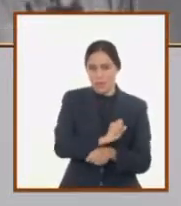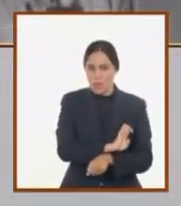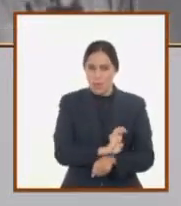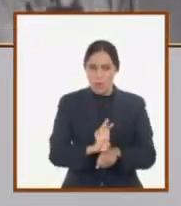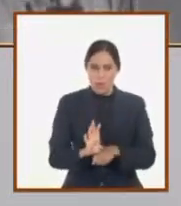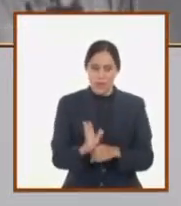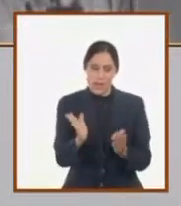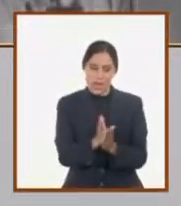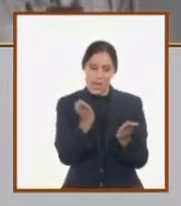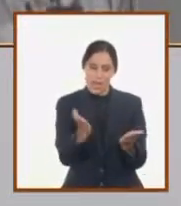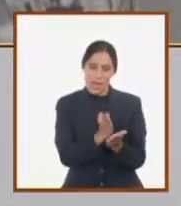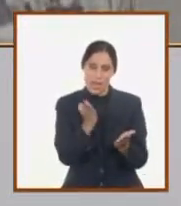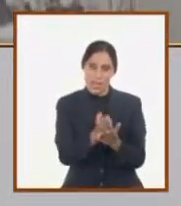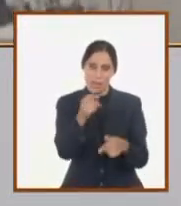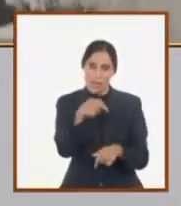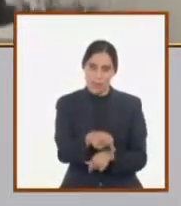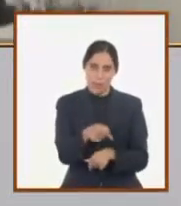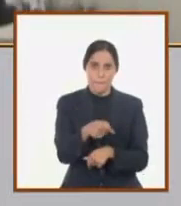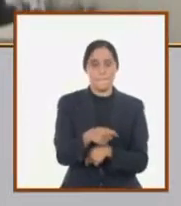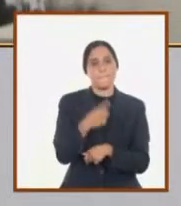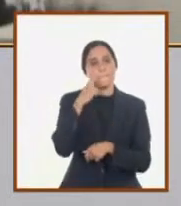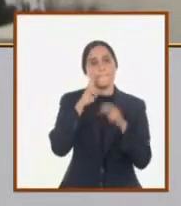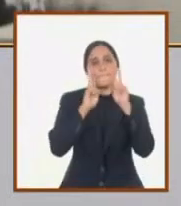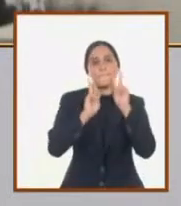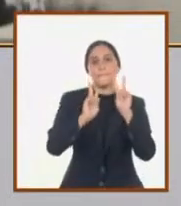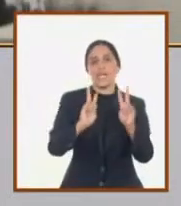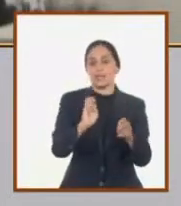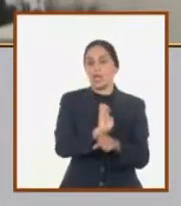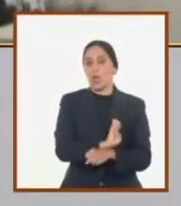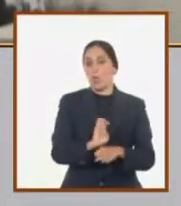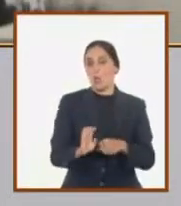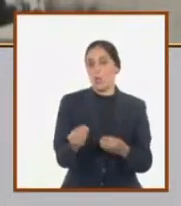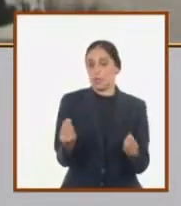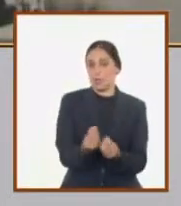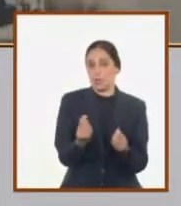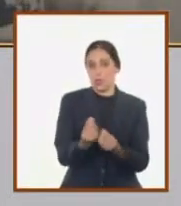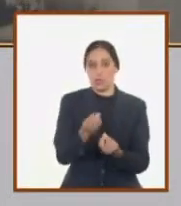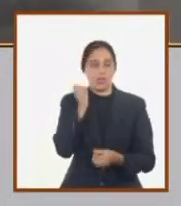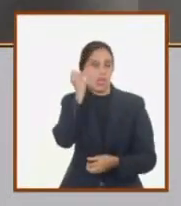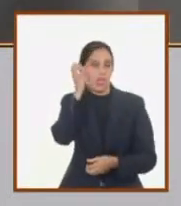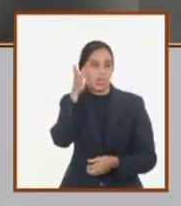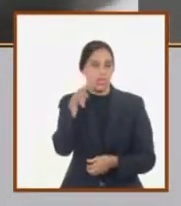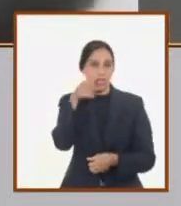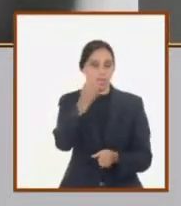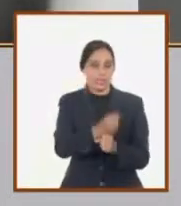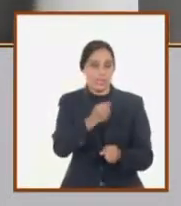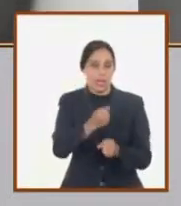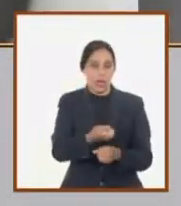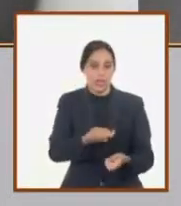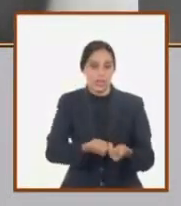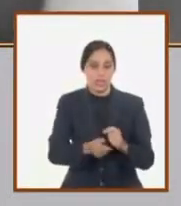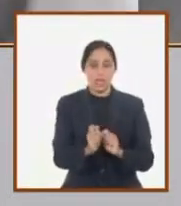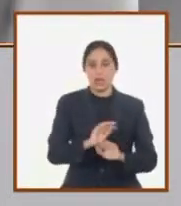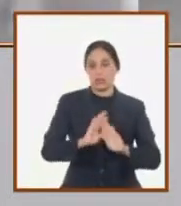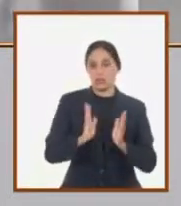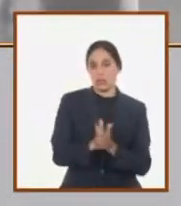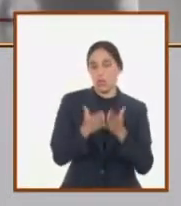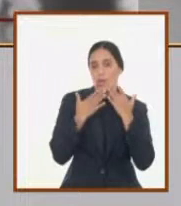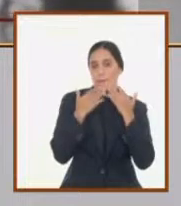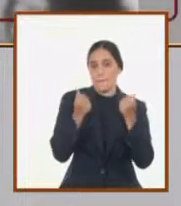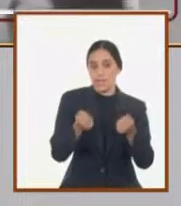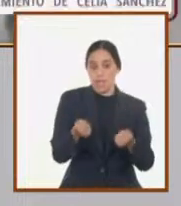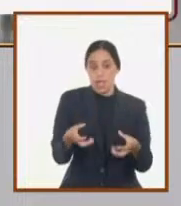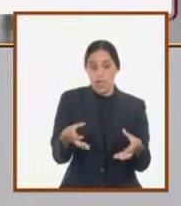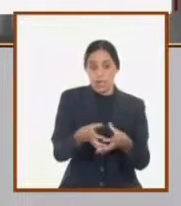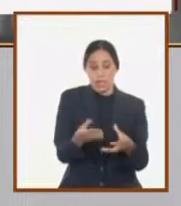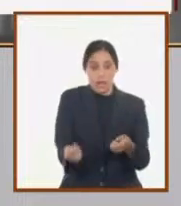ensayo para una biografía eh una investigación que se terminó hace poco sobre la labor de Celia en el aseguramiento logístico para la lucha armada